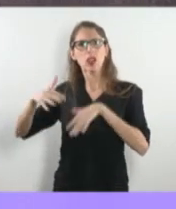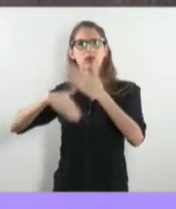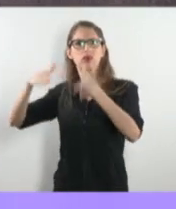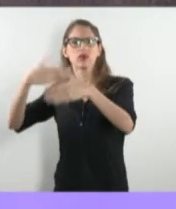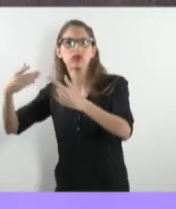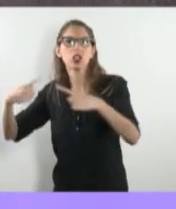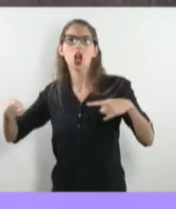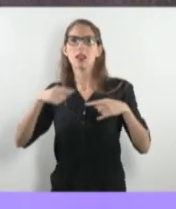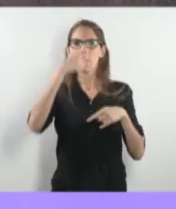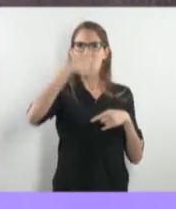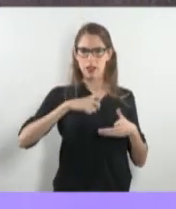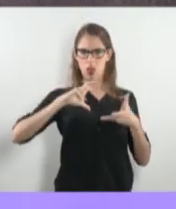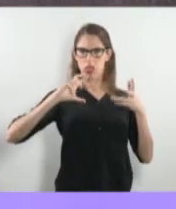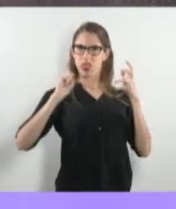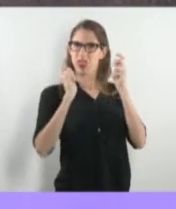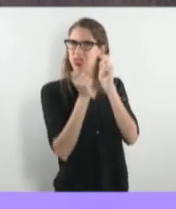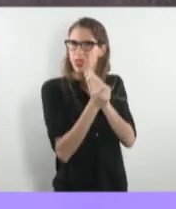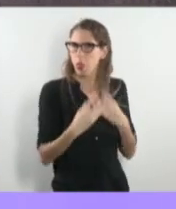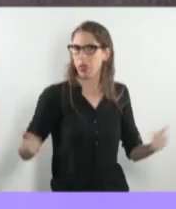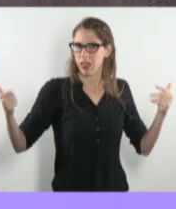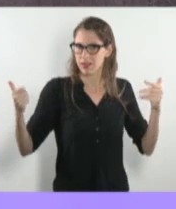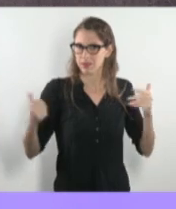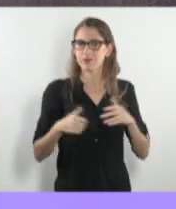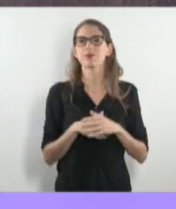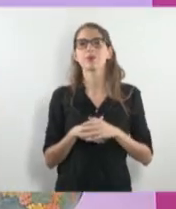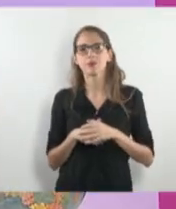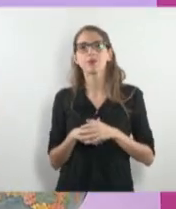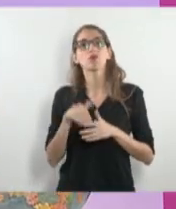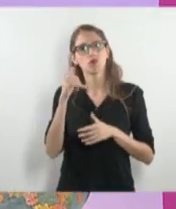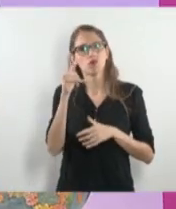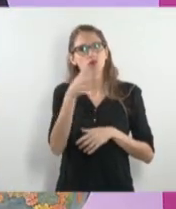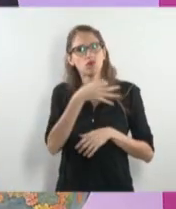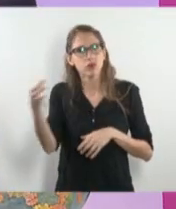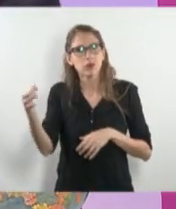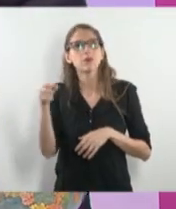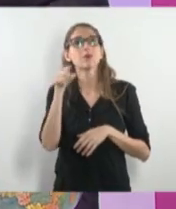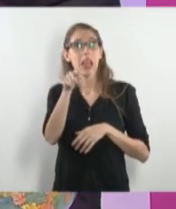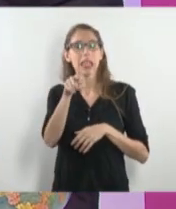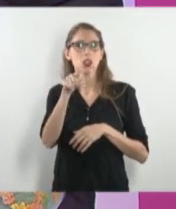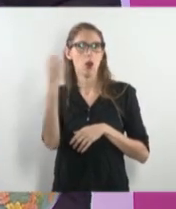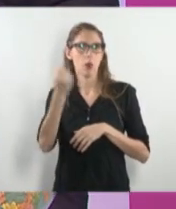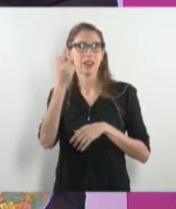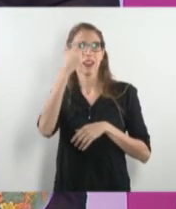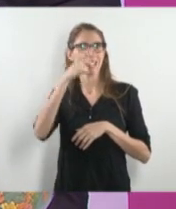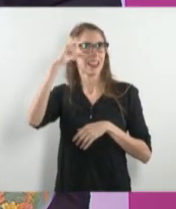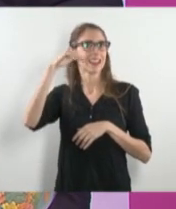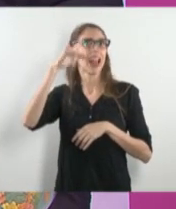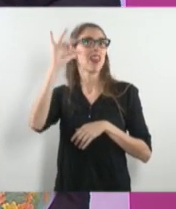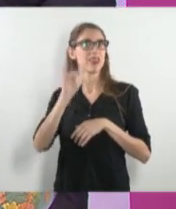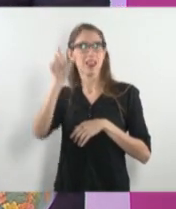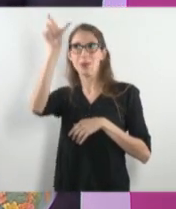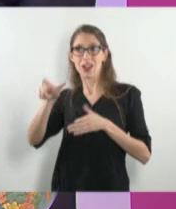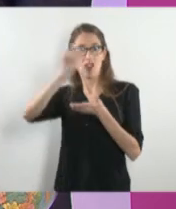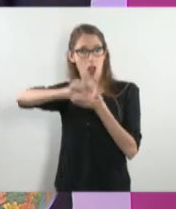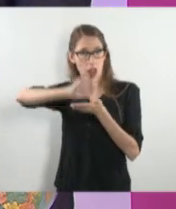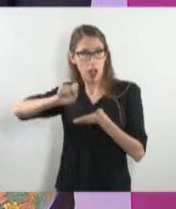por completo. Sí, eso se va a diferenciar, en eso se va a diferenciar Hernández al escribir el Martín Fierro